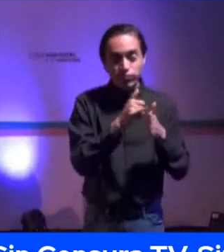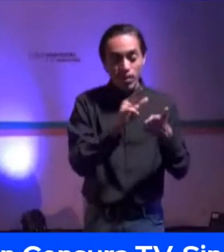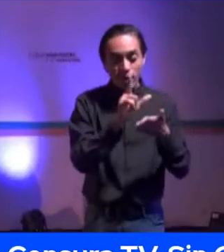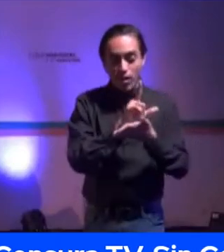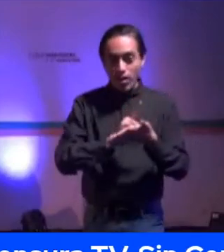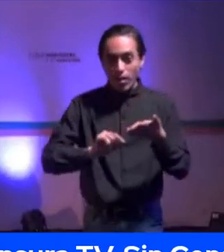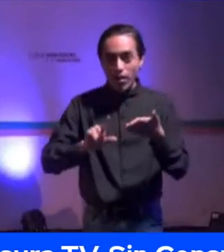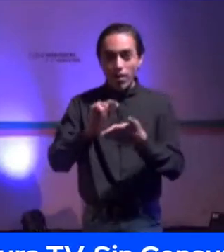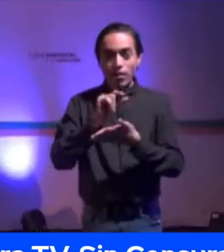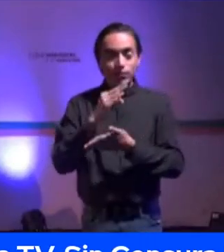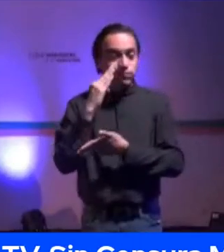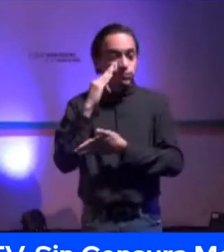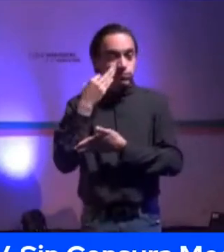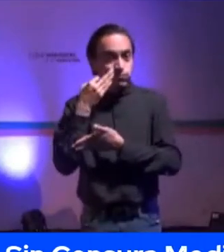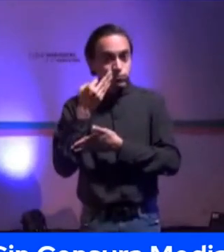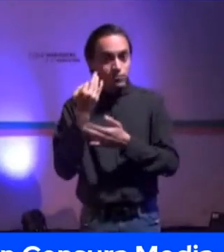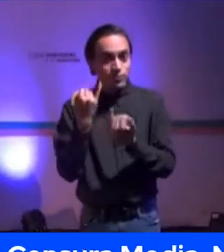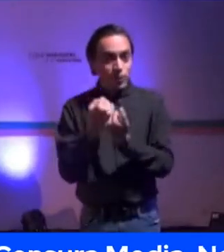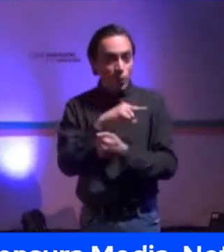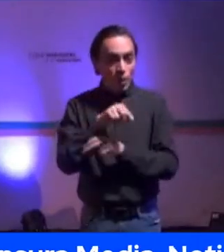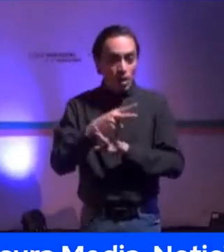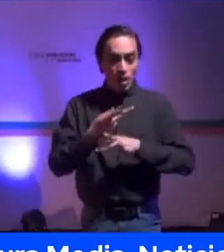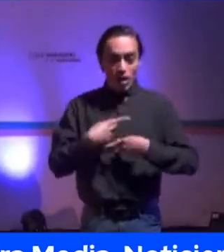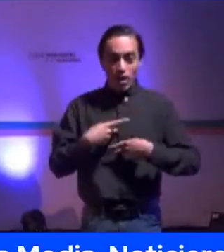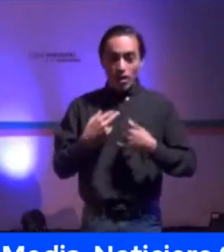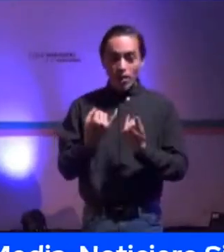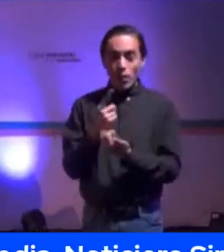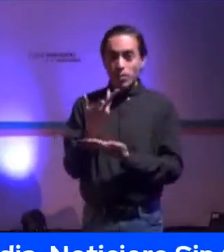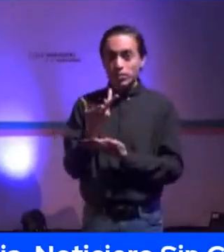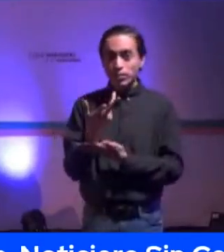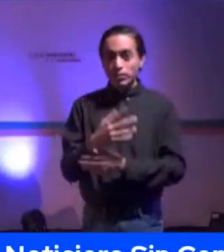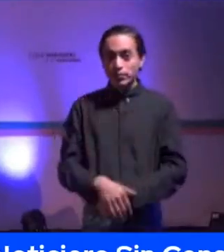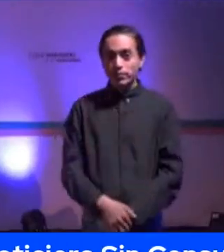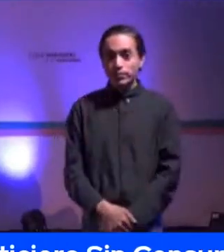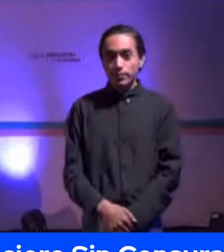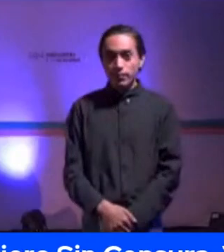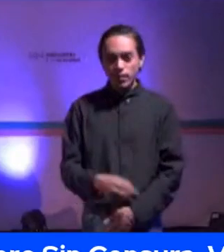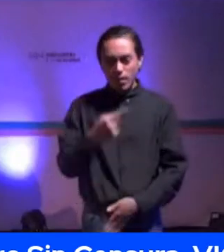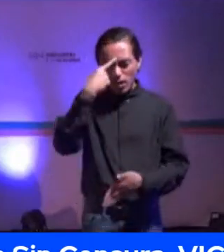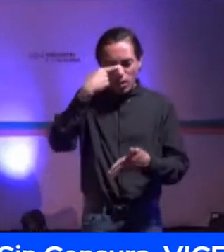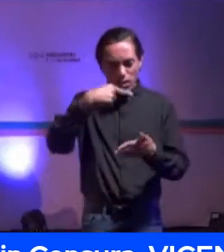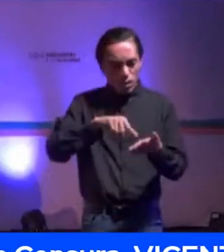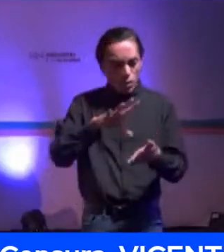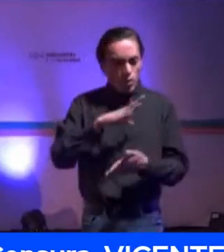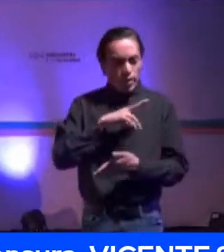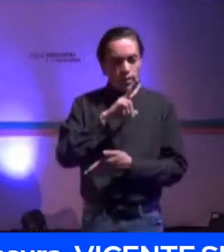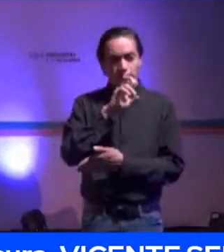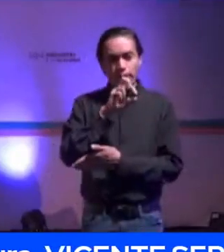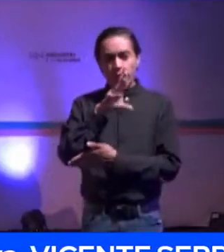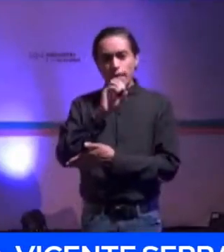tuiteros, salvo a una, ¿no? A una tuitera, ¿no? Creo que se llama Vero Islas, anda muy,